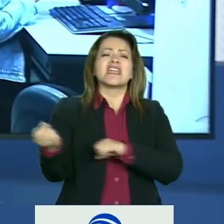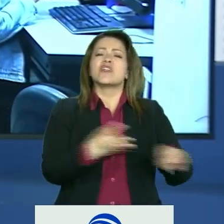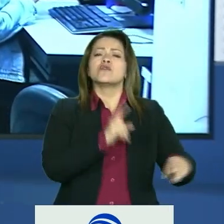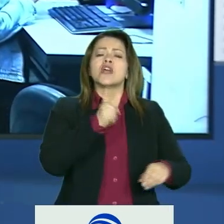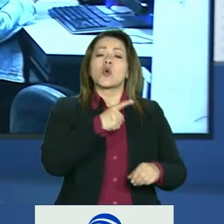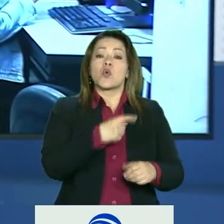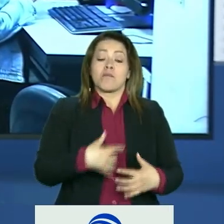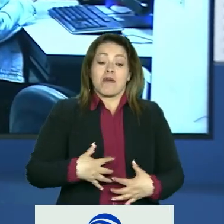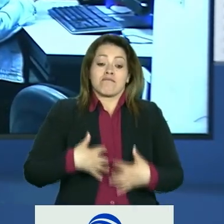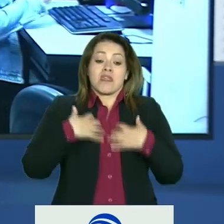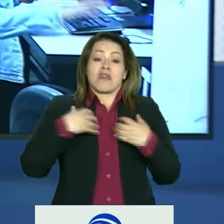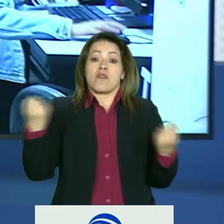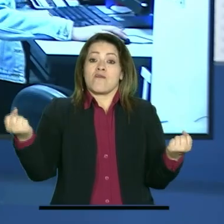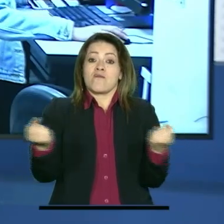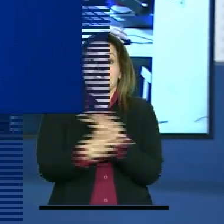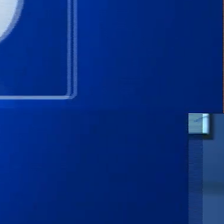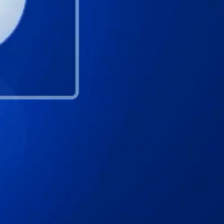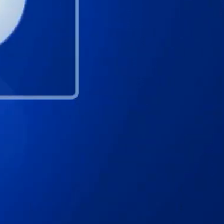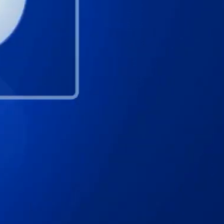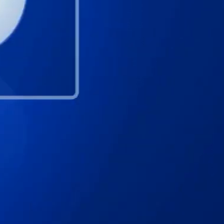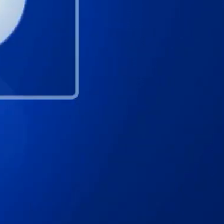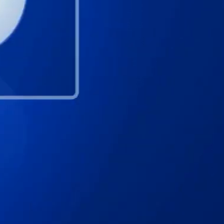esta información.